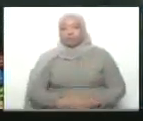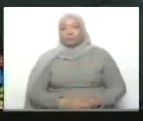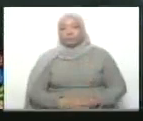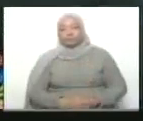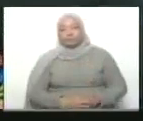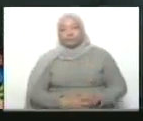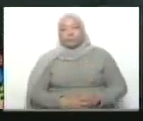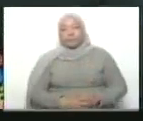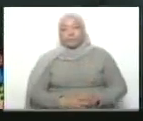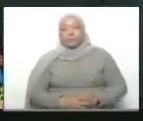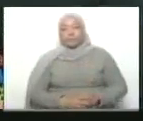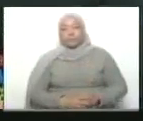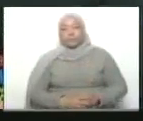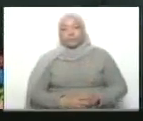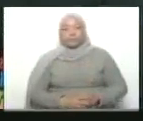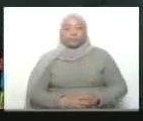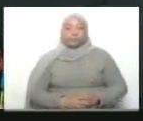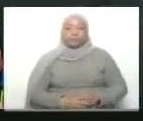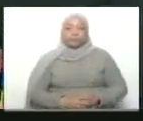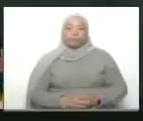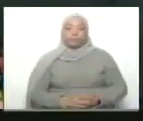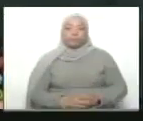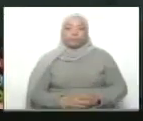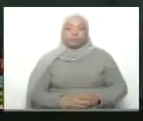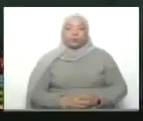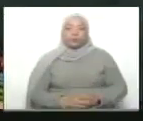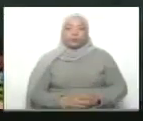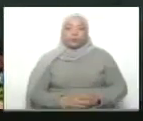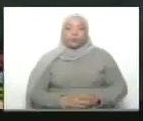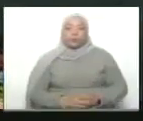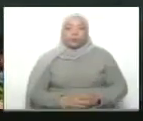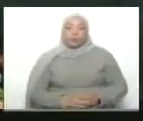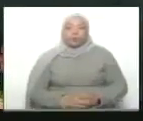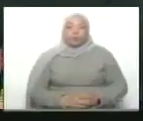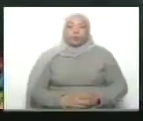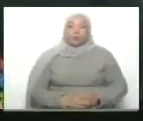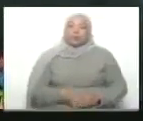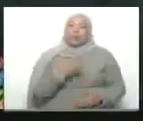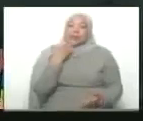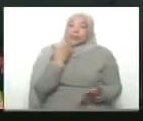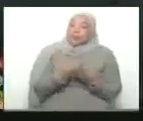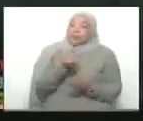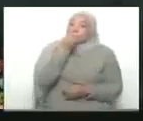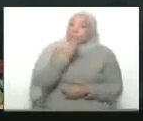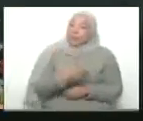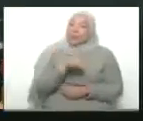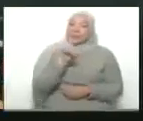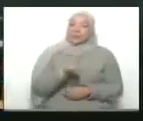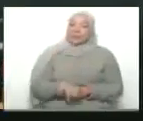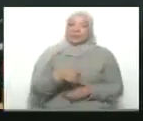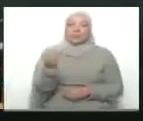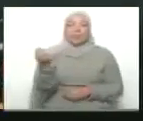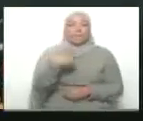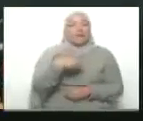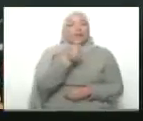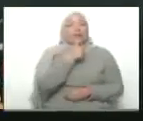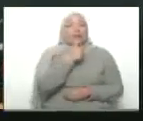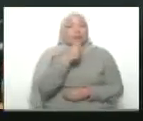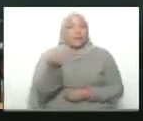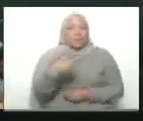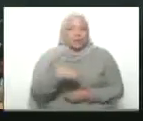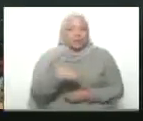vez en la vida. Estoy muy agradecida a todos por recibirme. Excelente. Bueno, también aquí más tenemos por aquí,